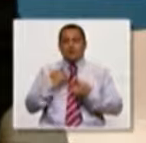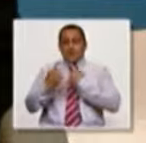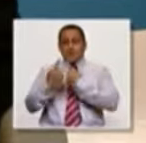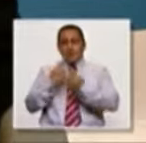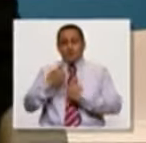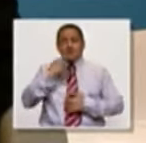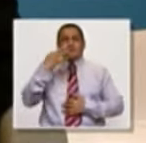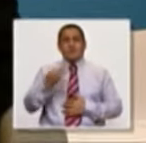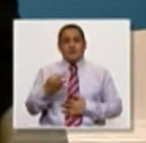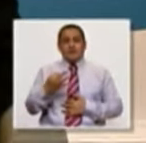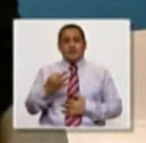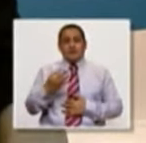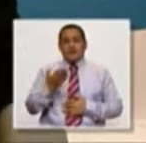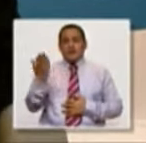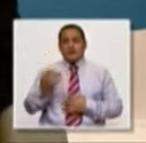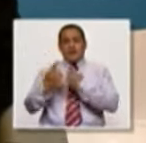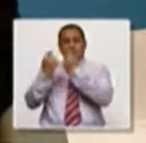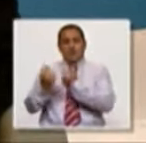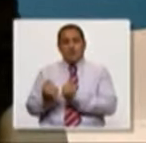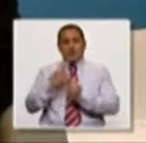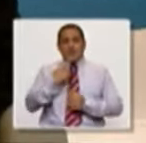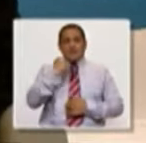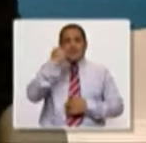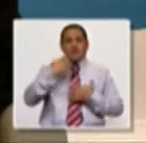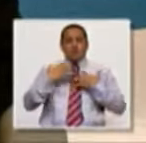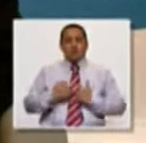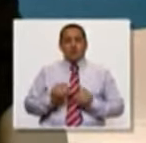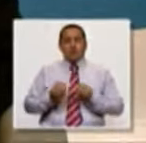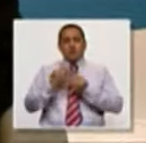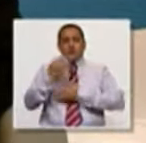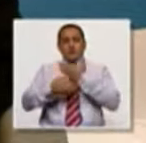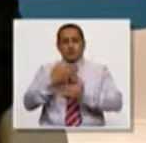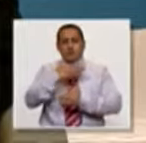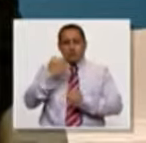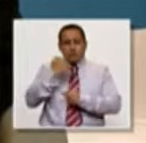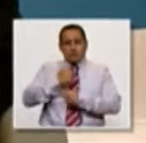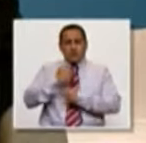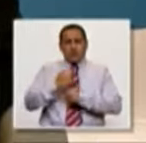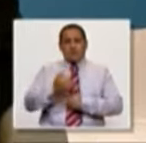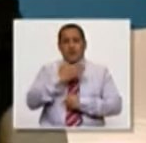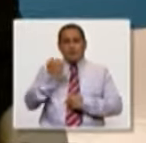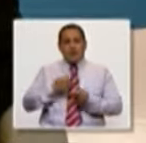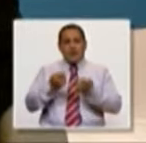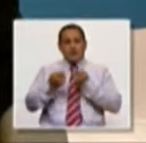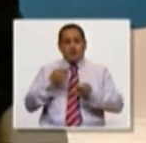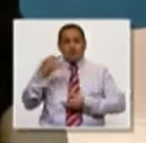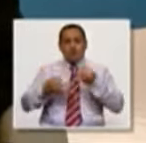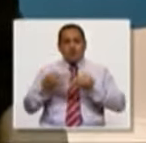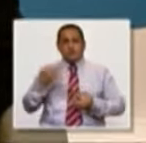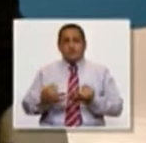diálogo en realidad entre la economía y el derecho de cómo hacer más eficiente una labor para la mejor administración de